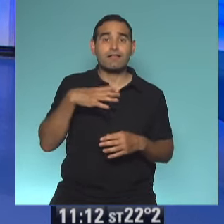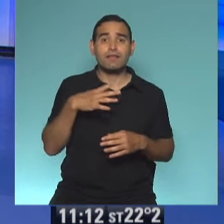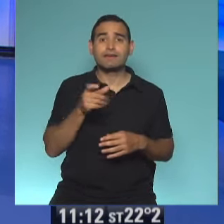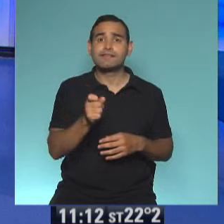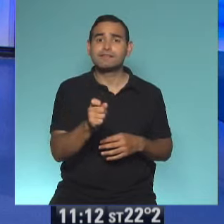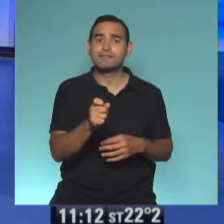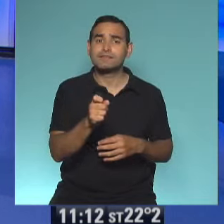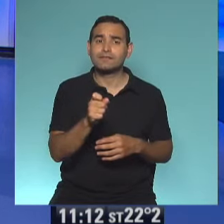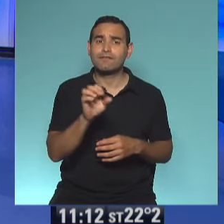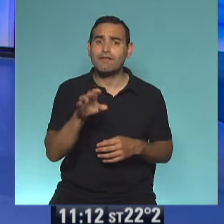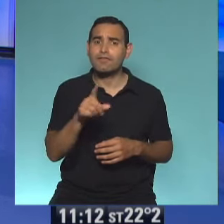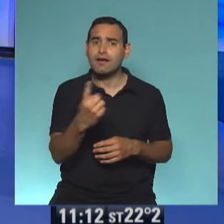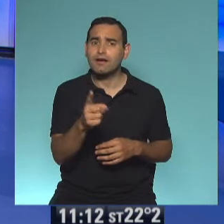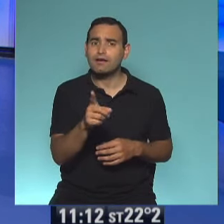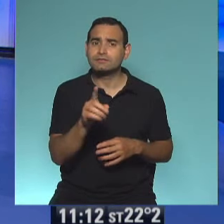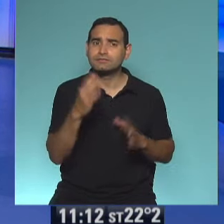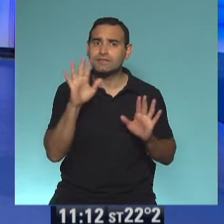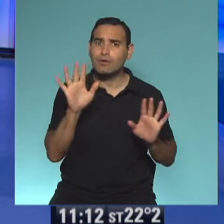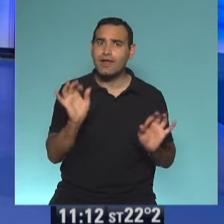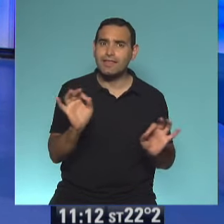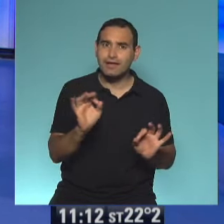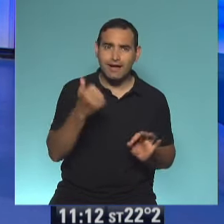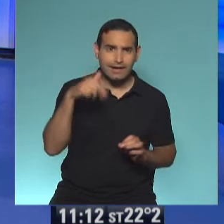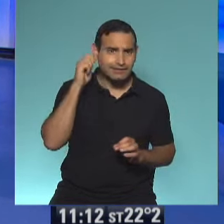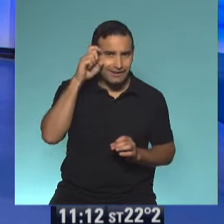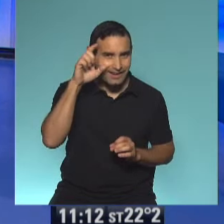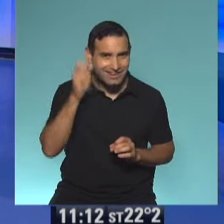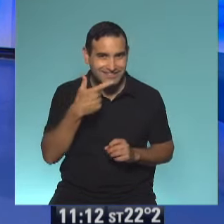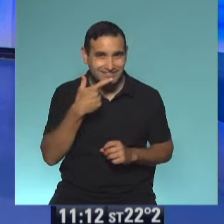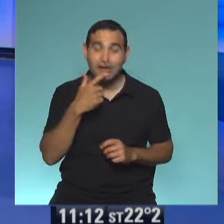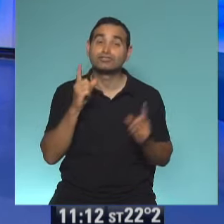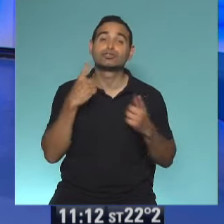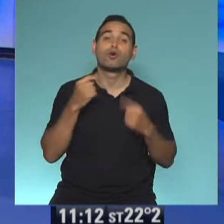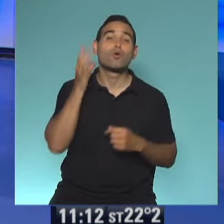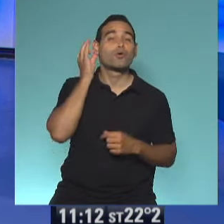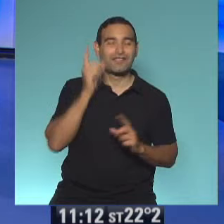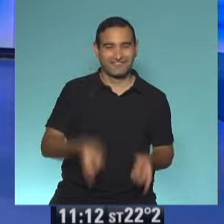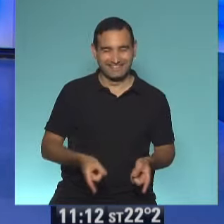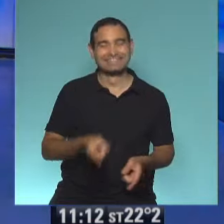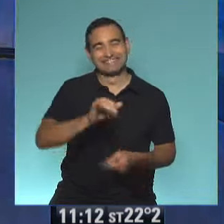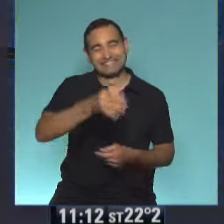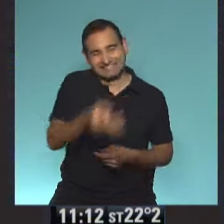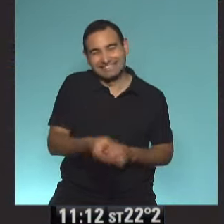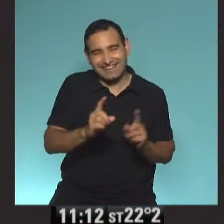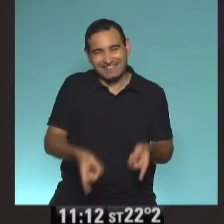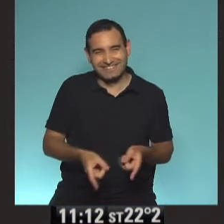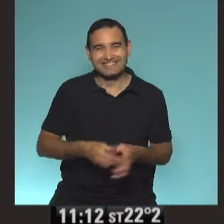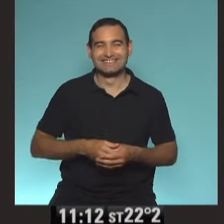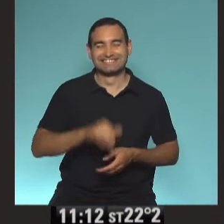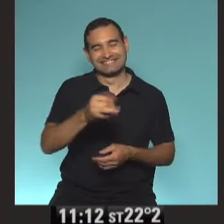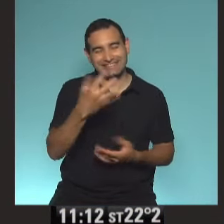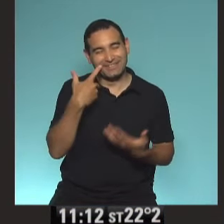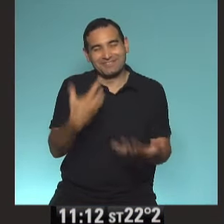falta? ¿Falta alguien que nos saludó? ¿Quién? ¿Ángeles puede ser? ¡La señora Julia! ¡Y la señora Julia! ¡La señora Julia! ¡Ángeles,